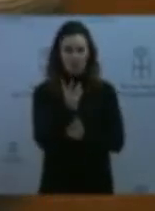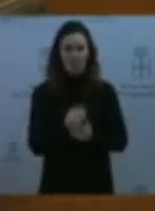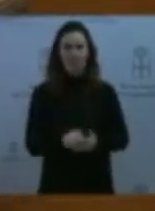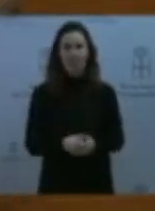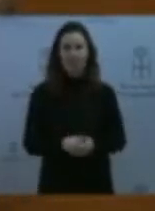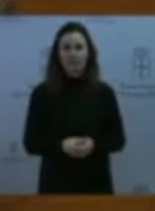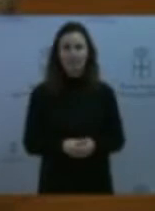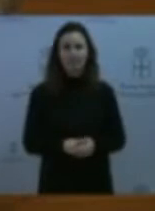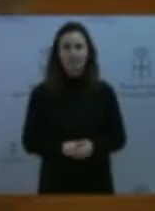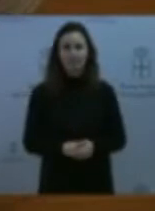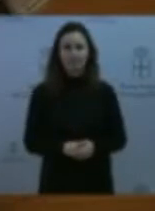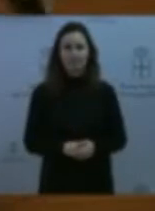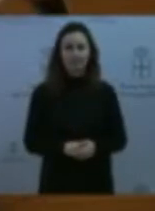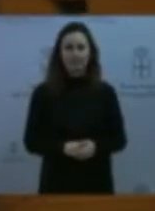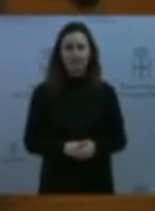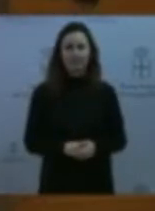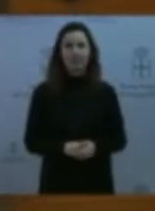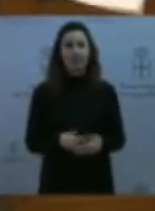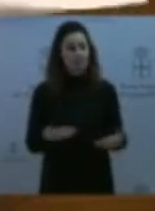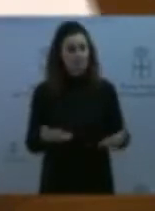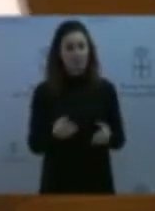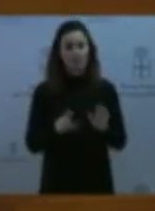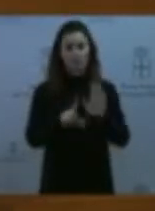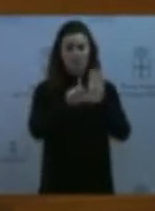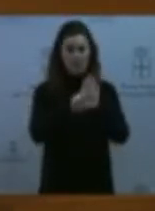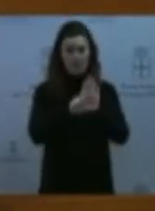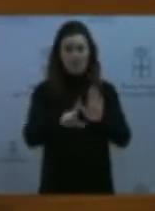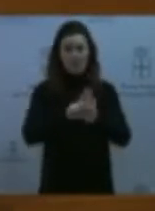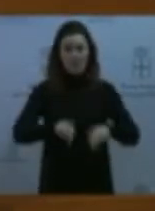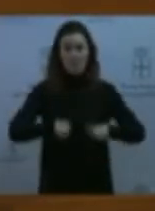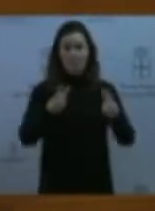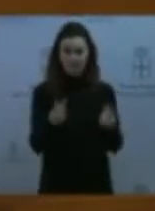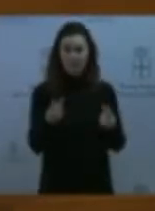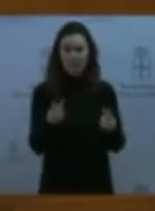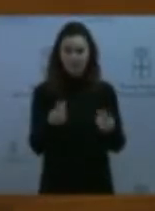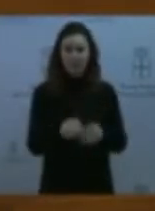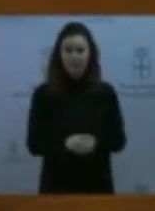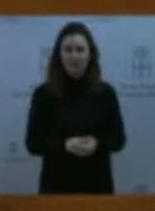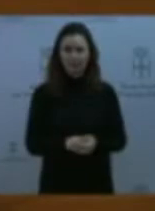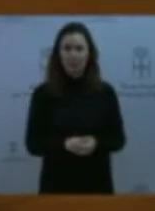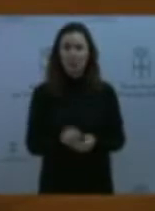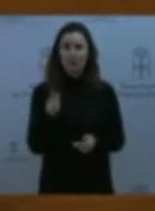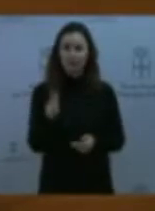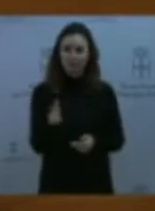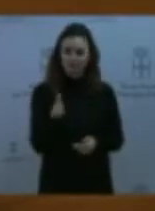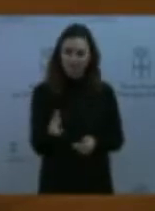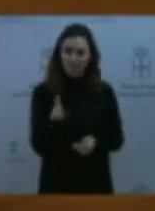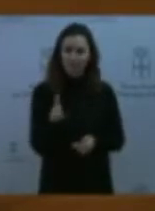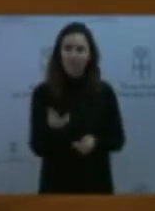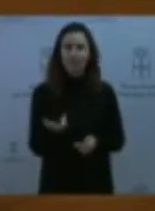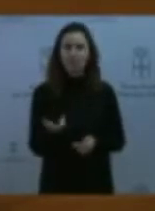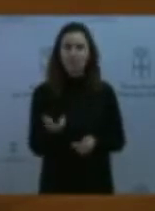porque esa ley permite además que estos derechos no puedan ser los